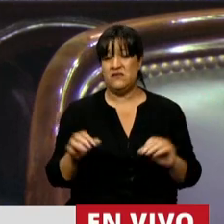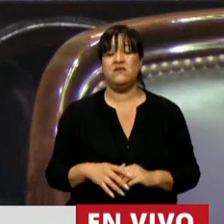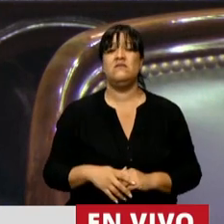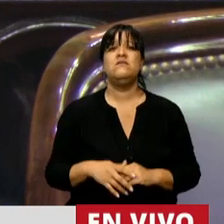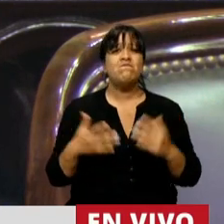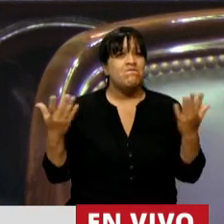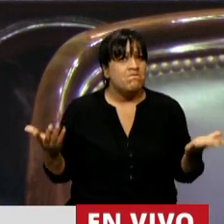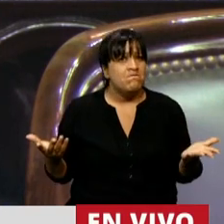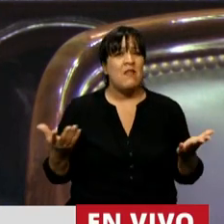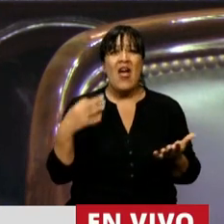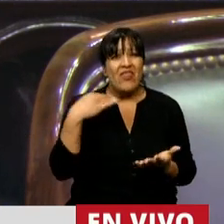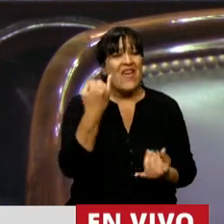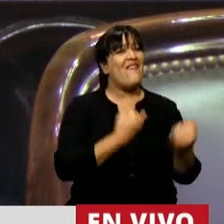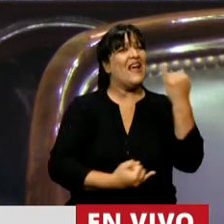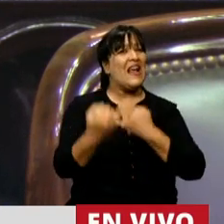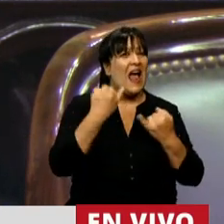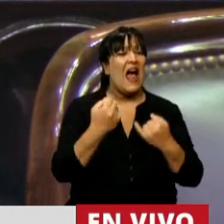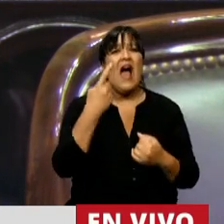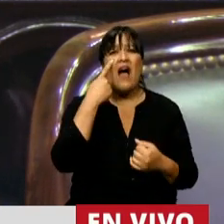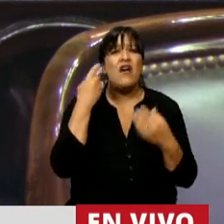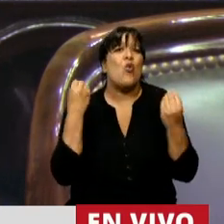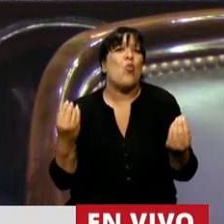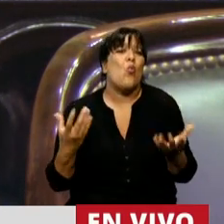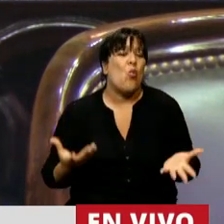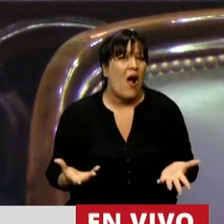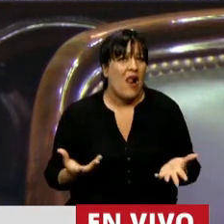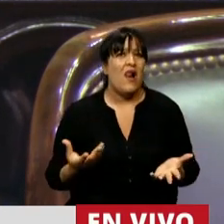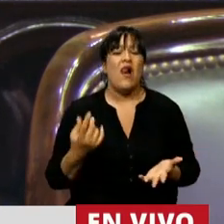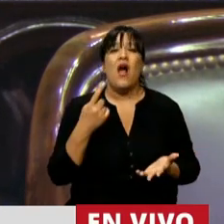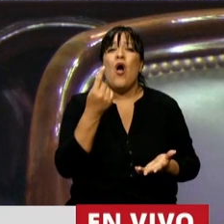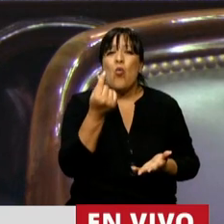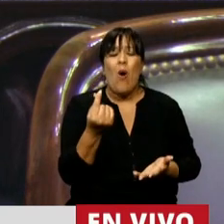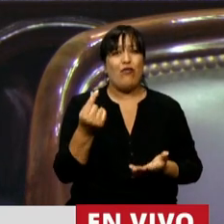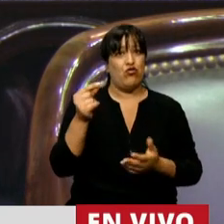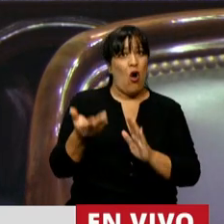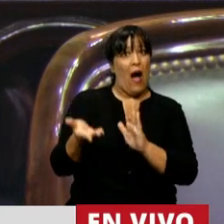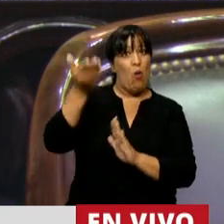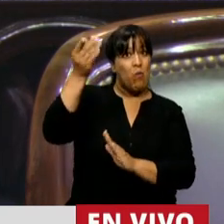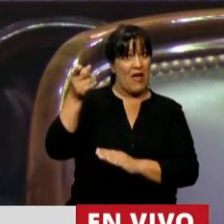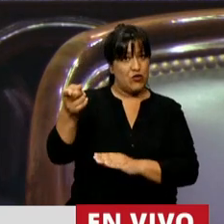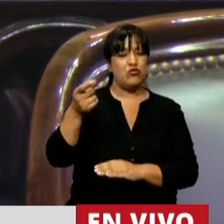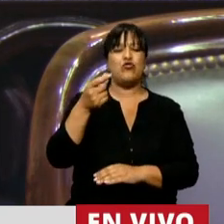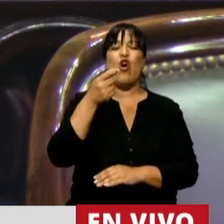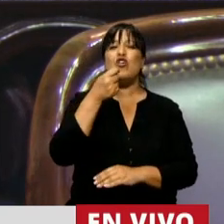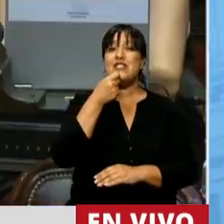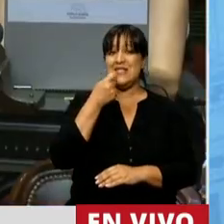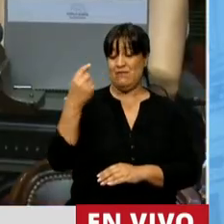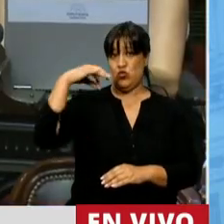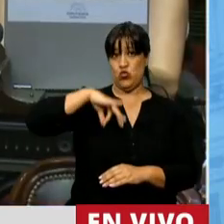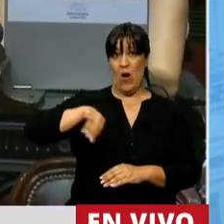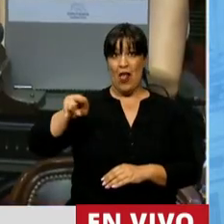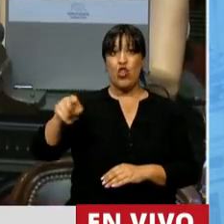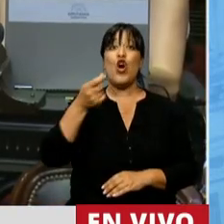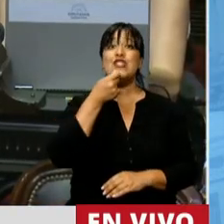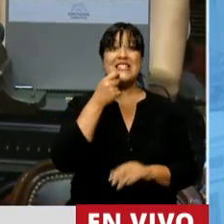que claramente informen con su firma cuánto hubiese sido o cuánto hubiesen sido los incrementos de los haberes jubilatorios de